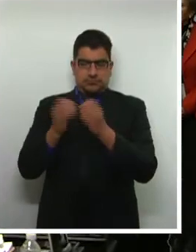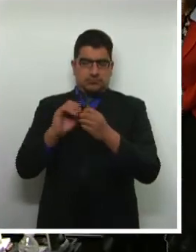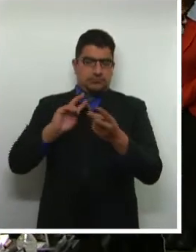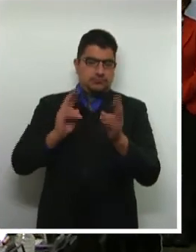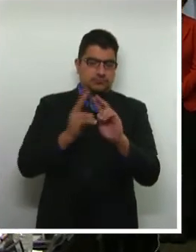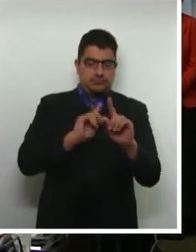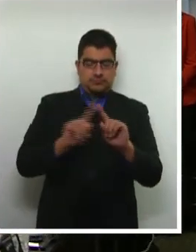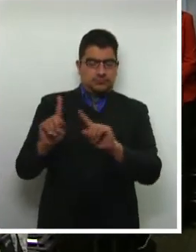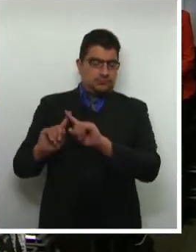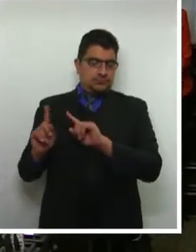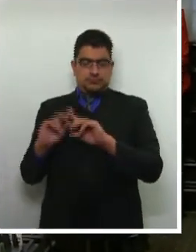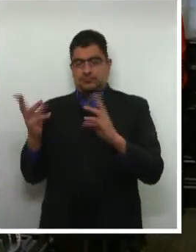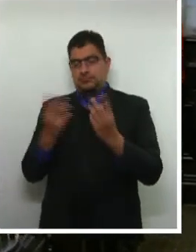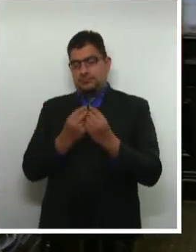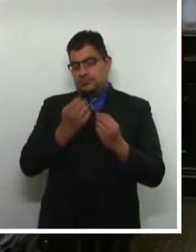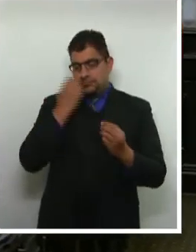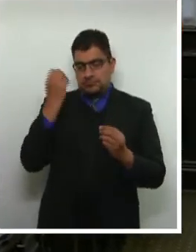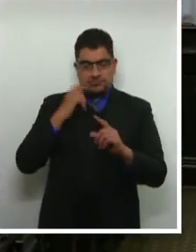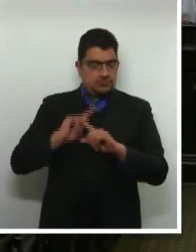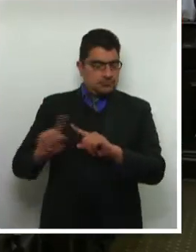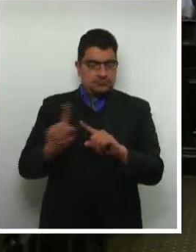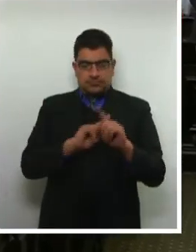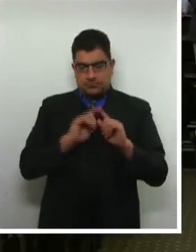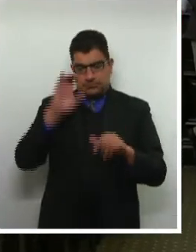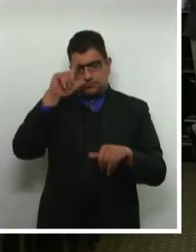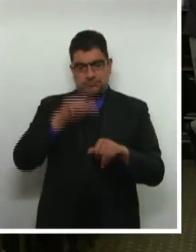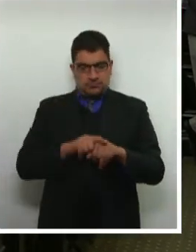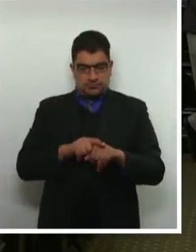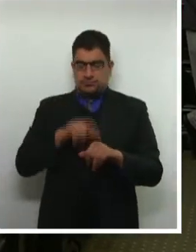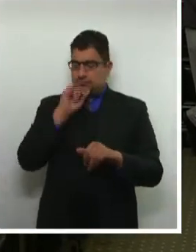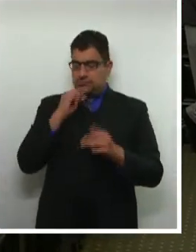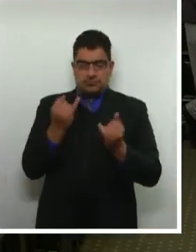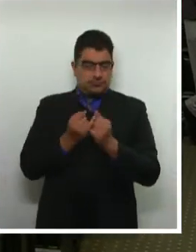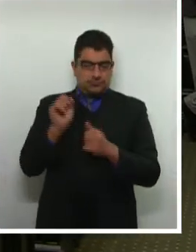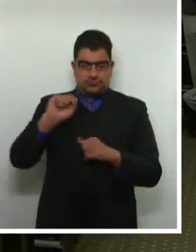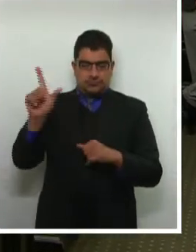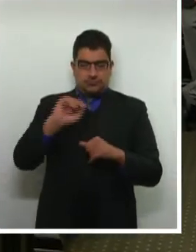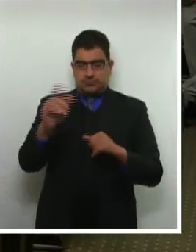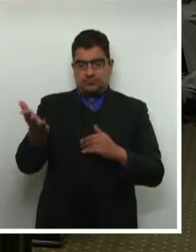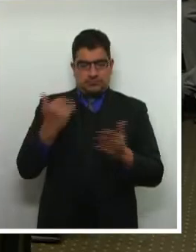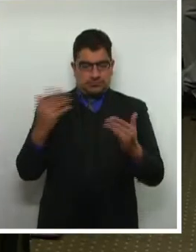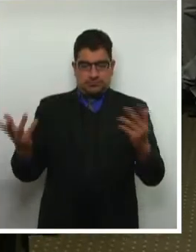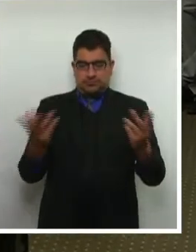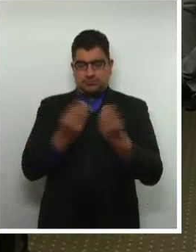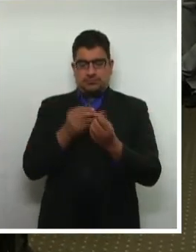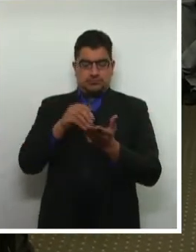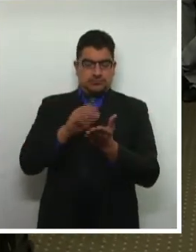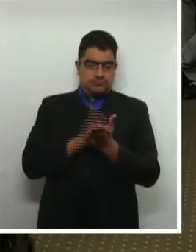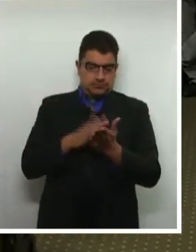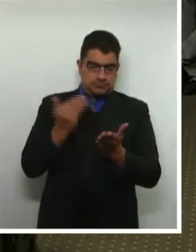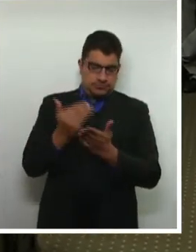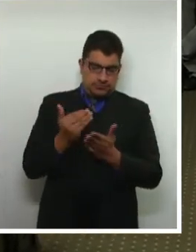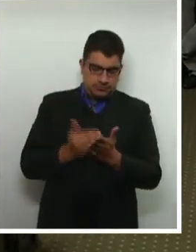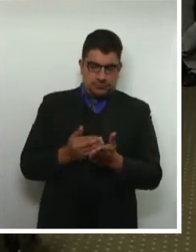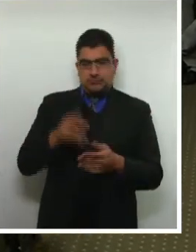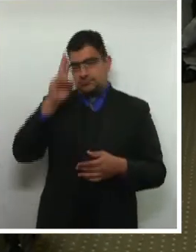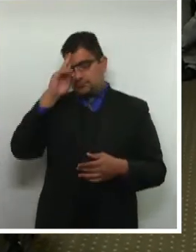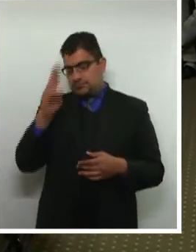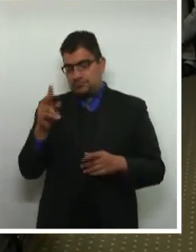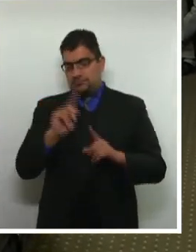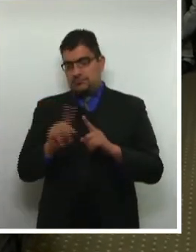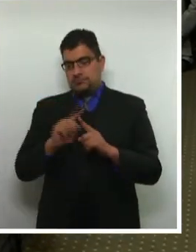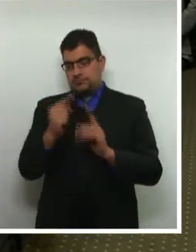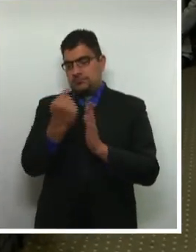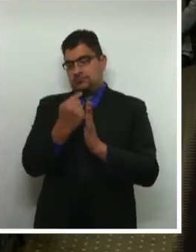vecinales, instituciones educativas, culturales y de especialistas. El incumplimiento de las previsiones contenidas